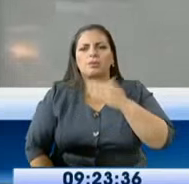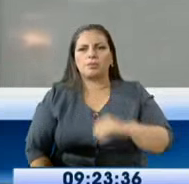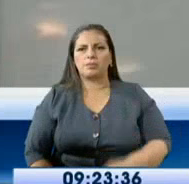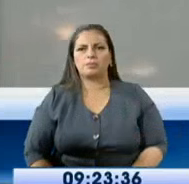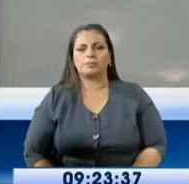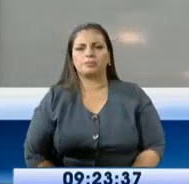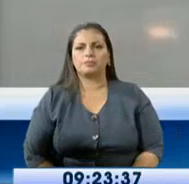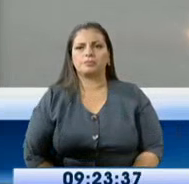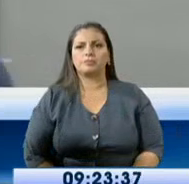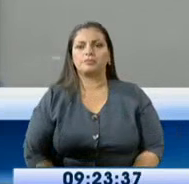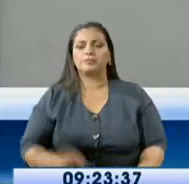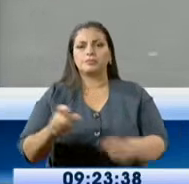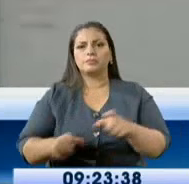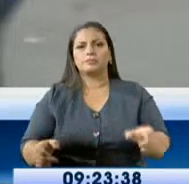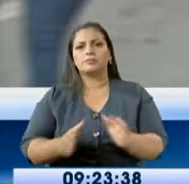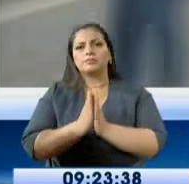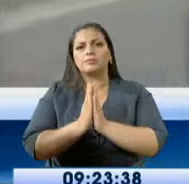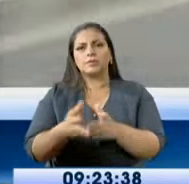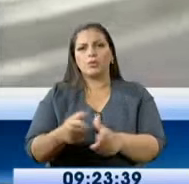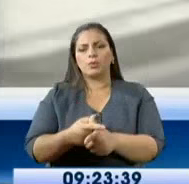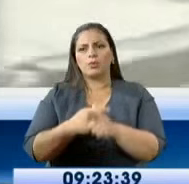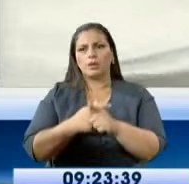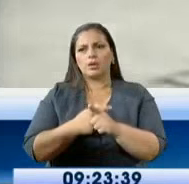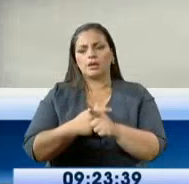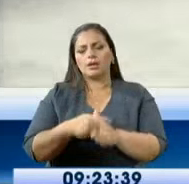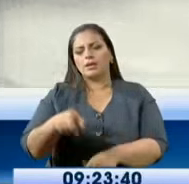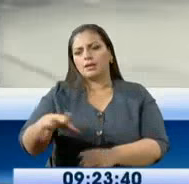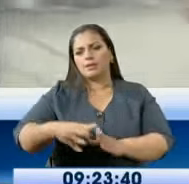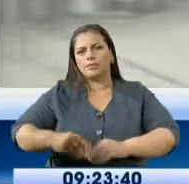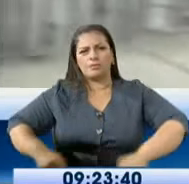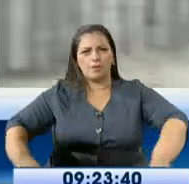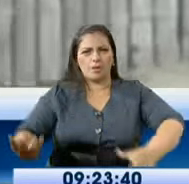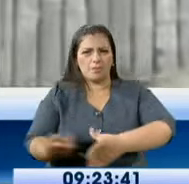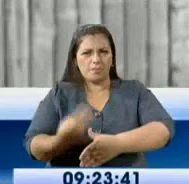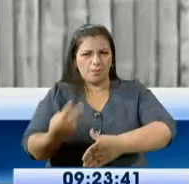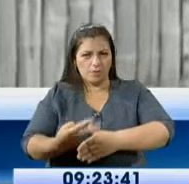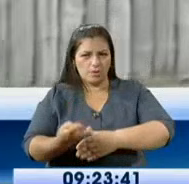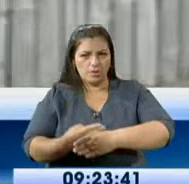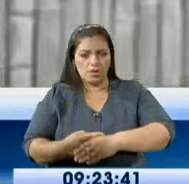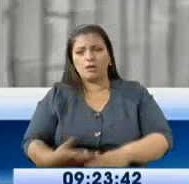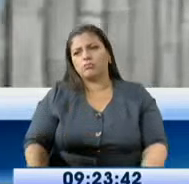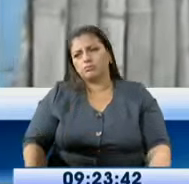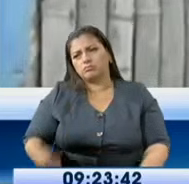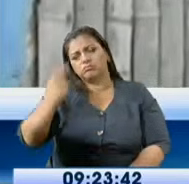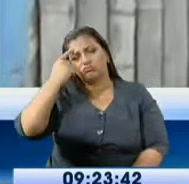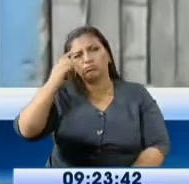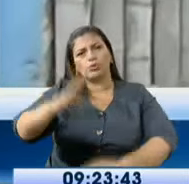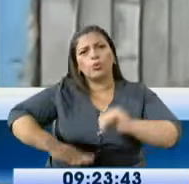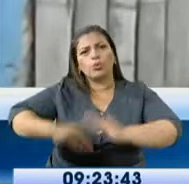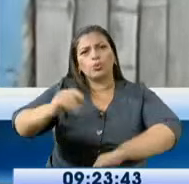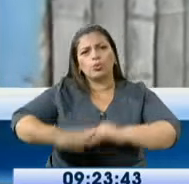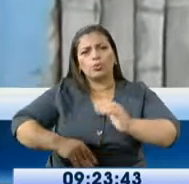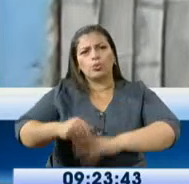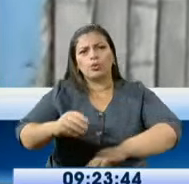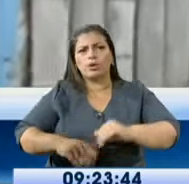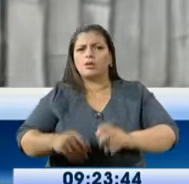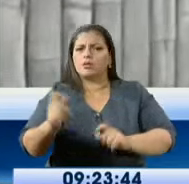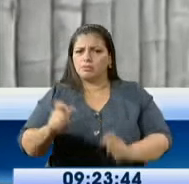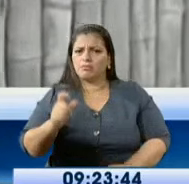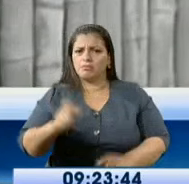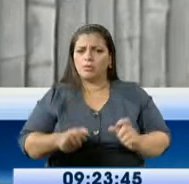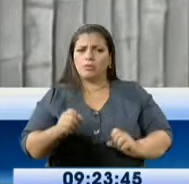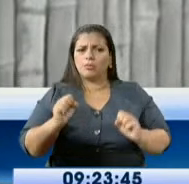de una casa, bueno, en un principio decían casa comunal, ahora decían es un centro de capacitación para que toda la comunidad pueda recibir charlas y aprender